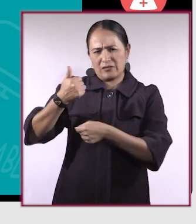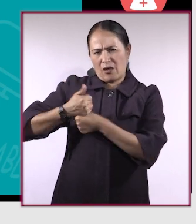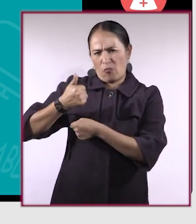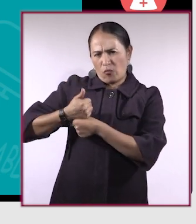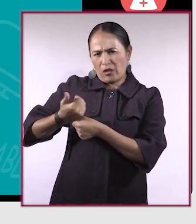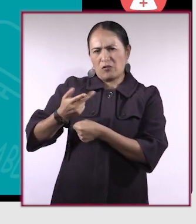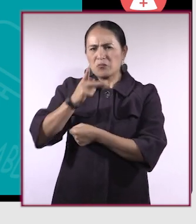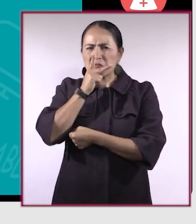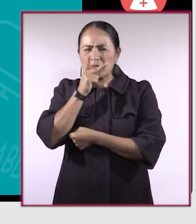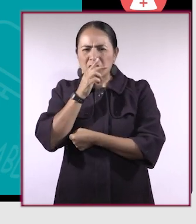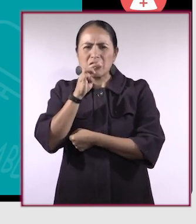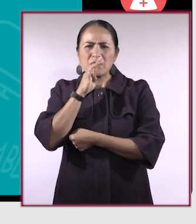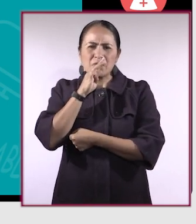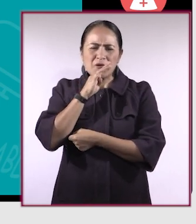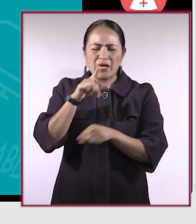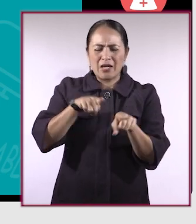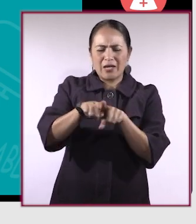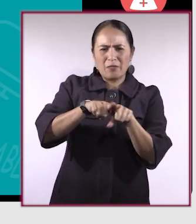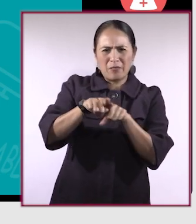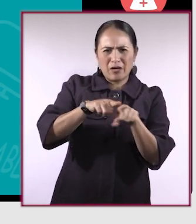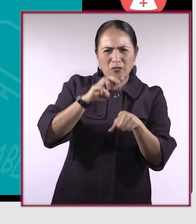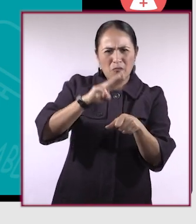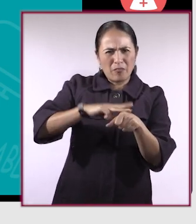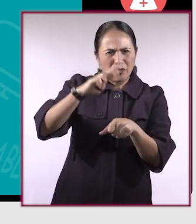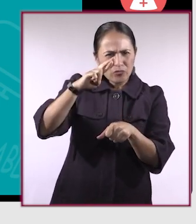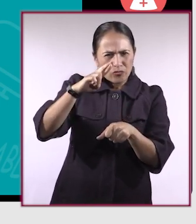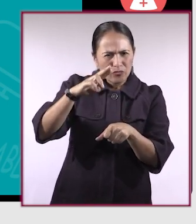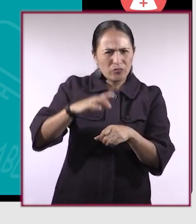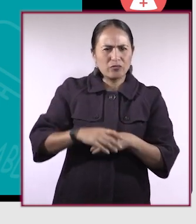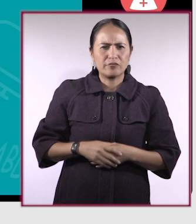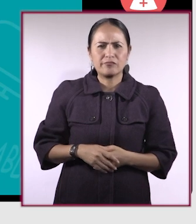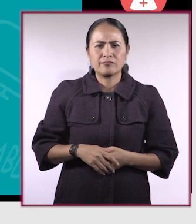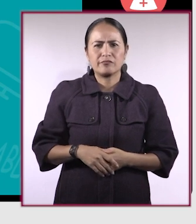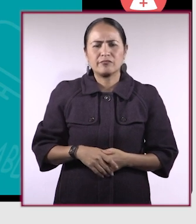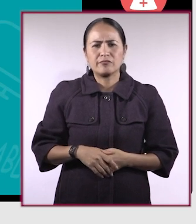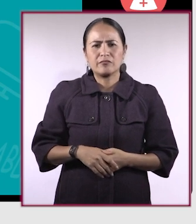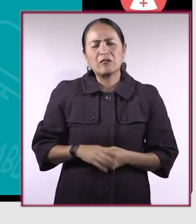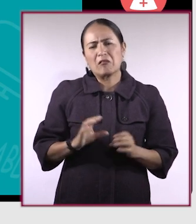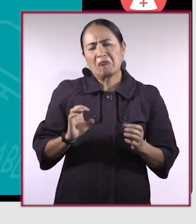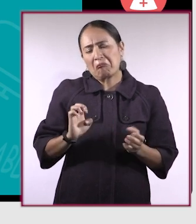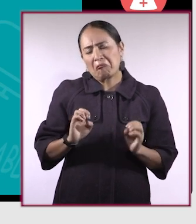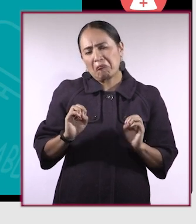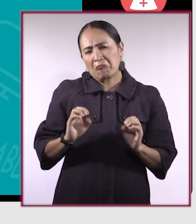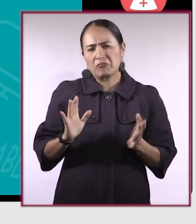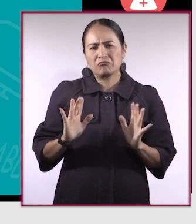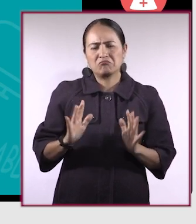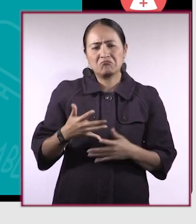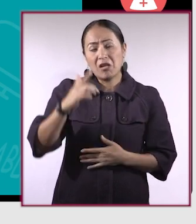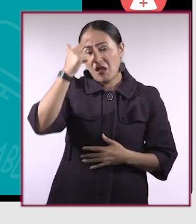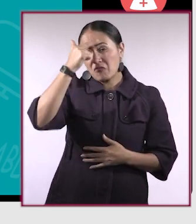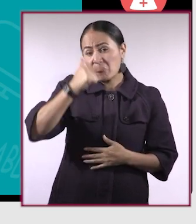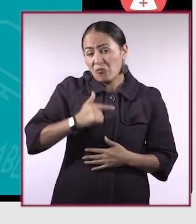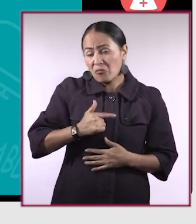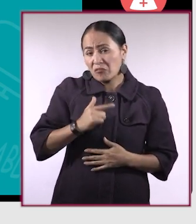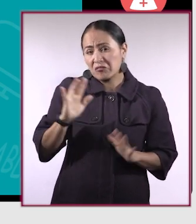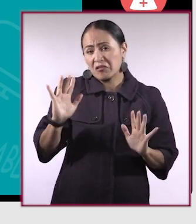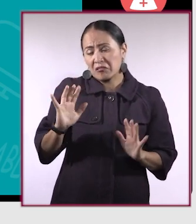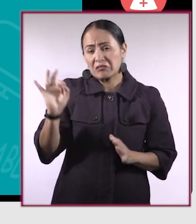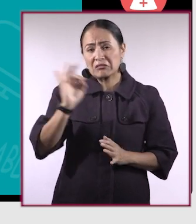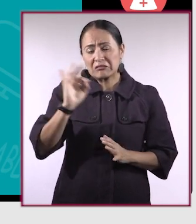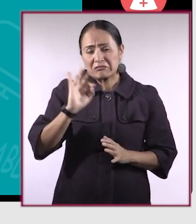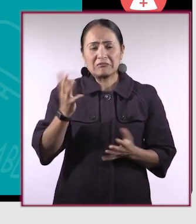los abuelos, los padres, los hermanos mayores, ¿no? En las noches, ¿no? A